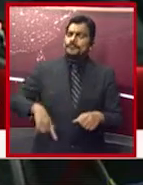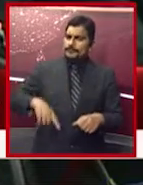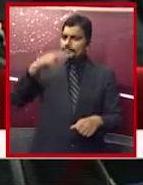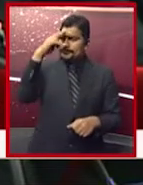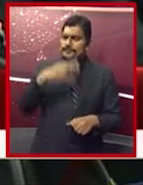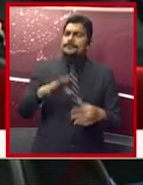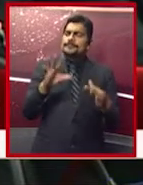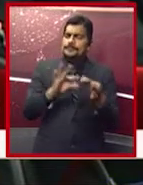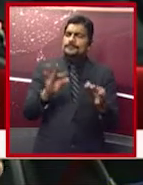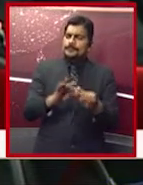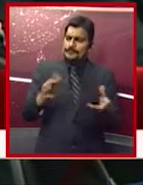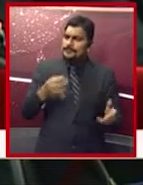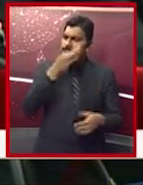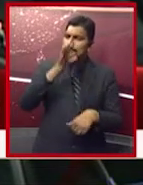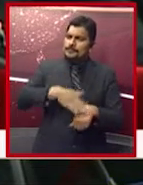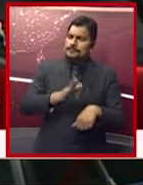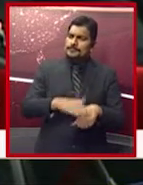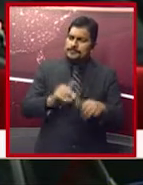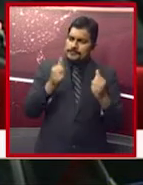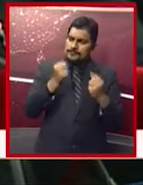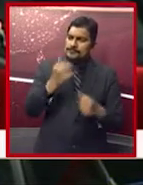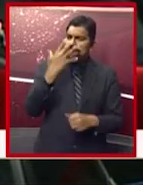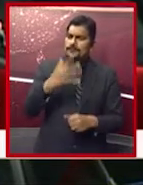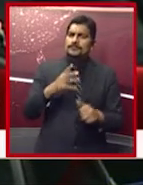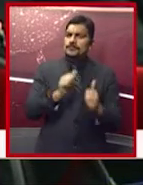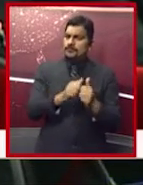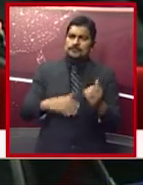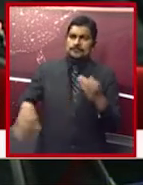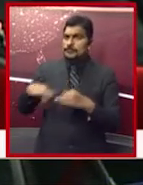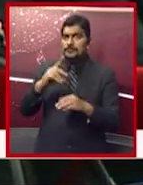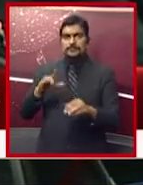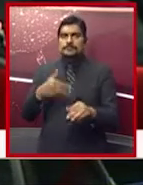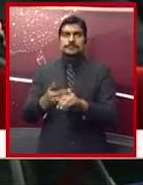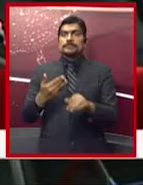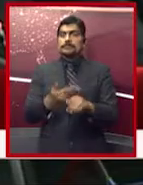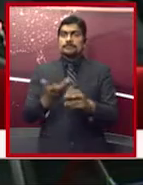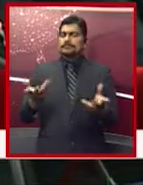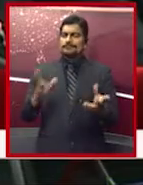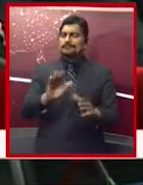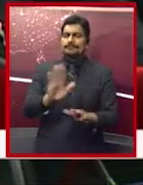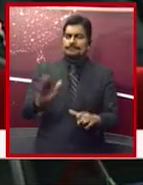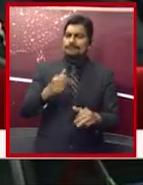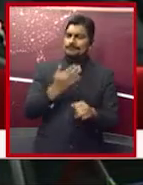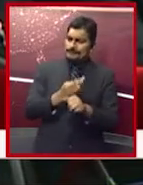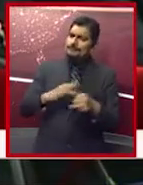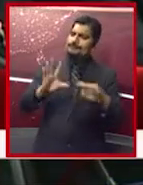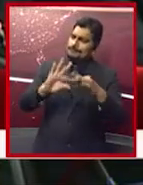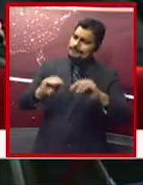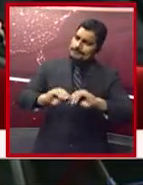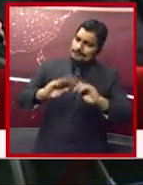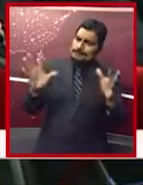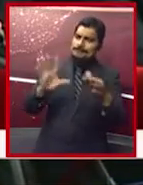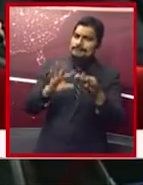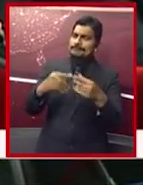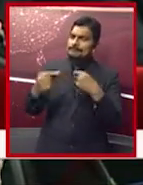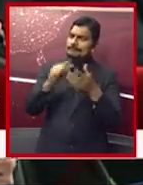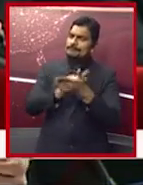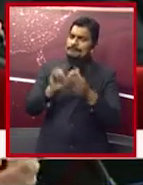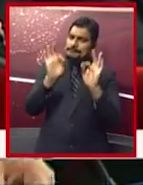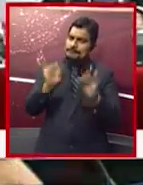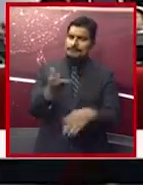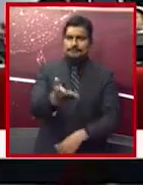viéndolo de fuera, trae todo en contra. Entonces lo que yo pediría es explicaciones claras, contundentes.